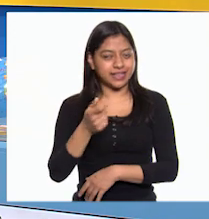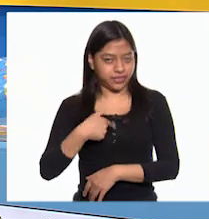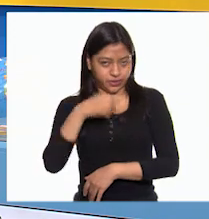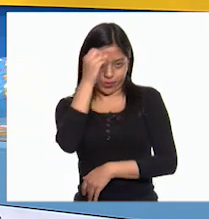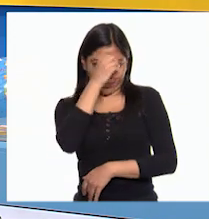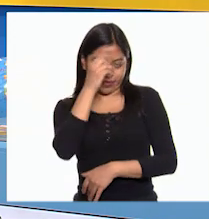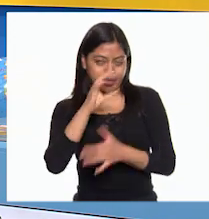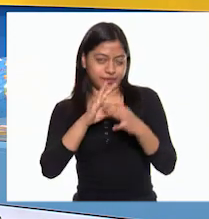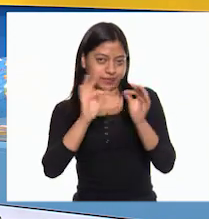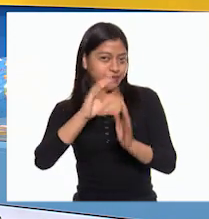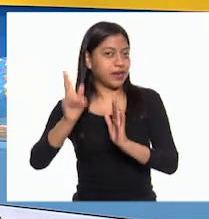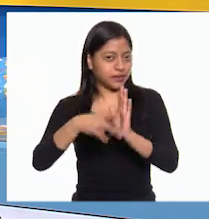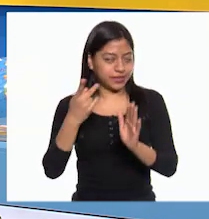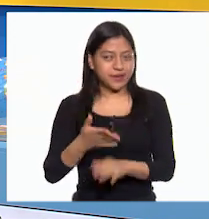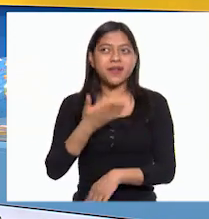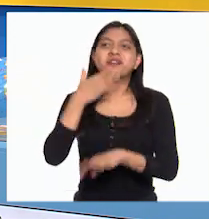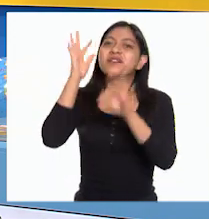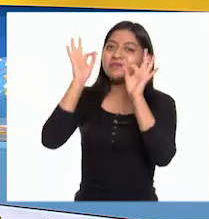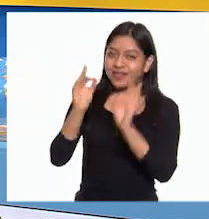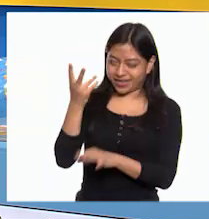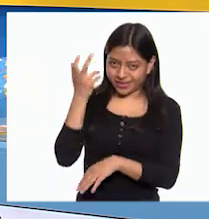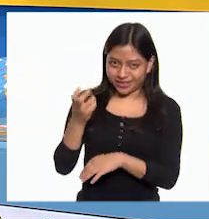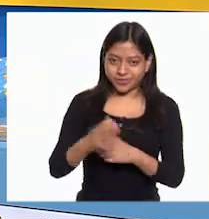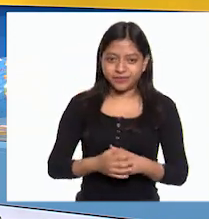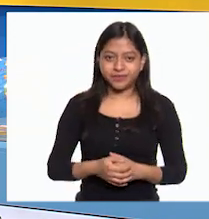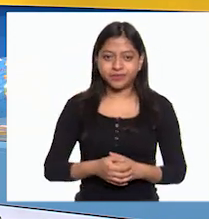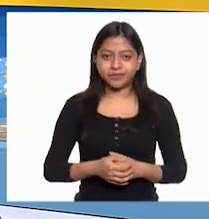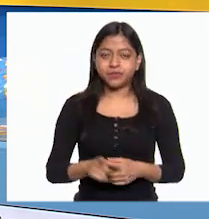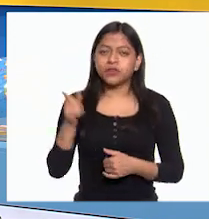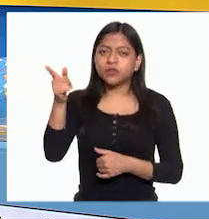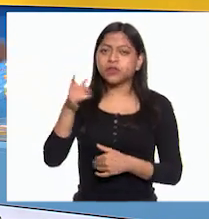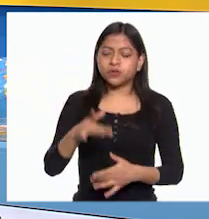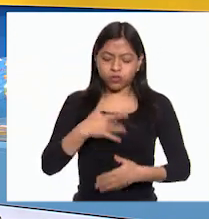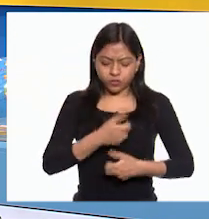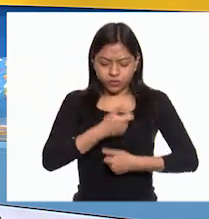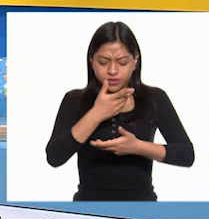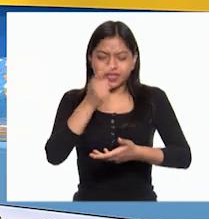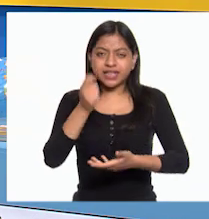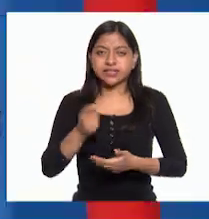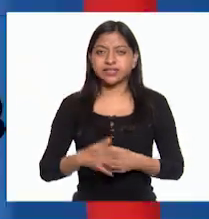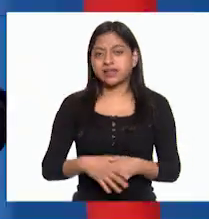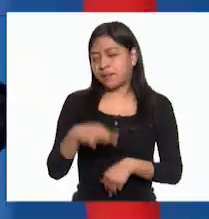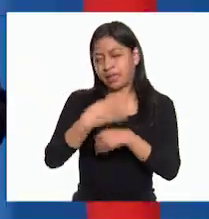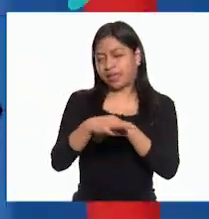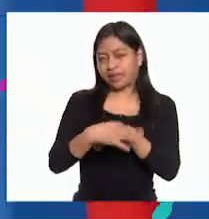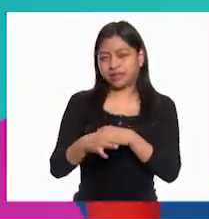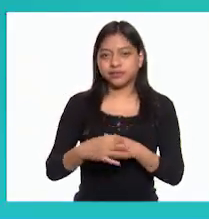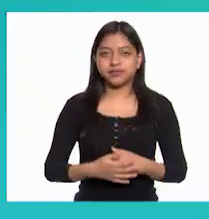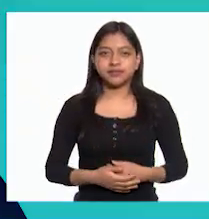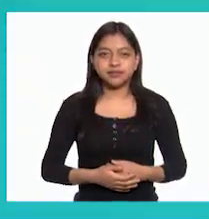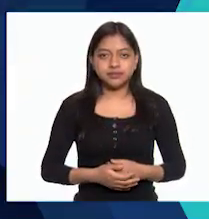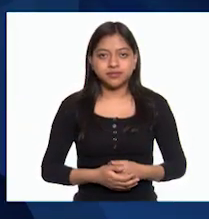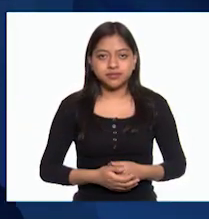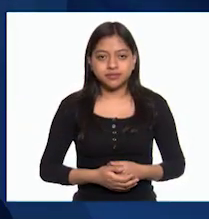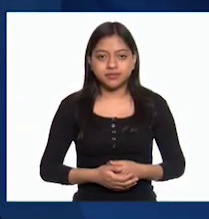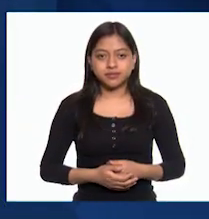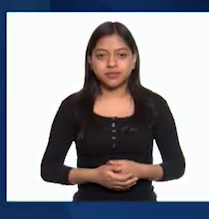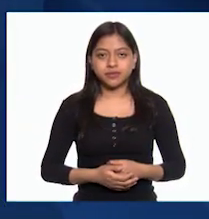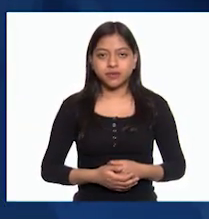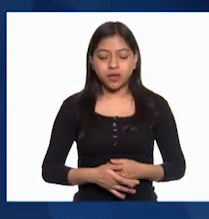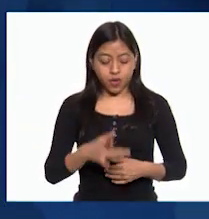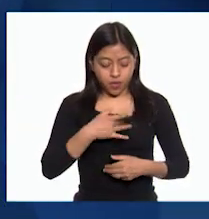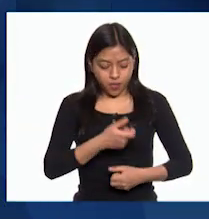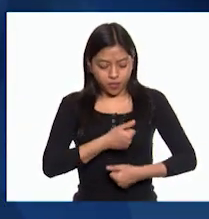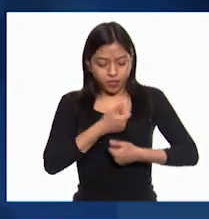idea. Así le haremos. ¿Y cómo reza tu definición tentativa, María? Dice así: poesía